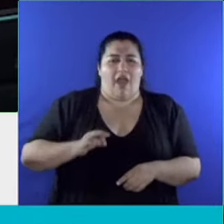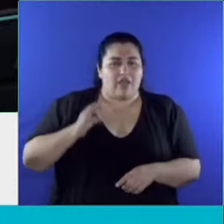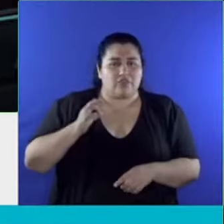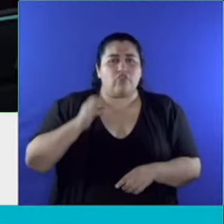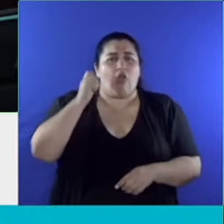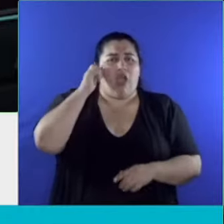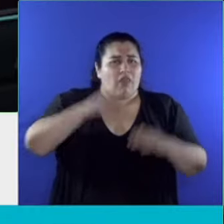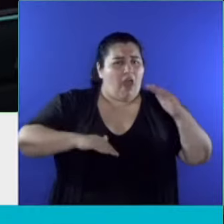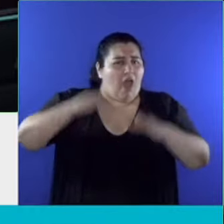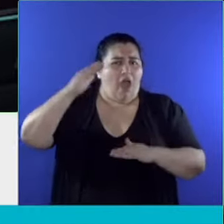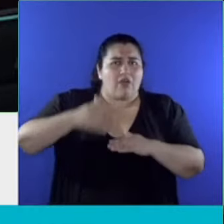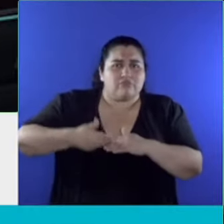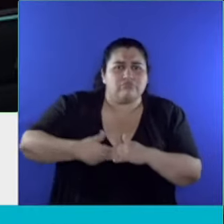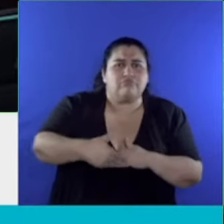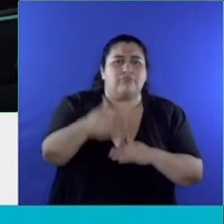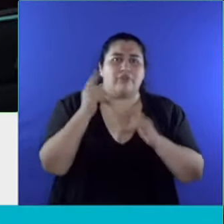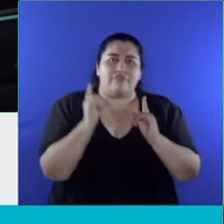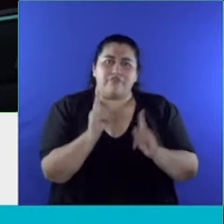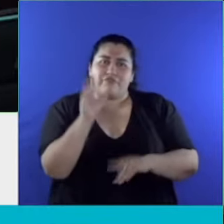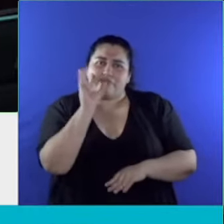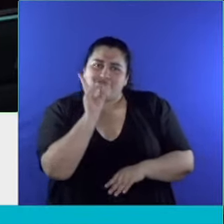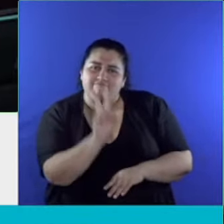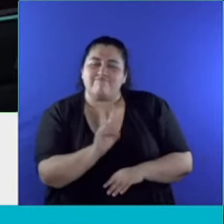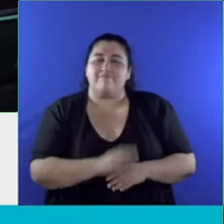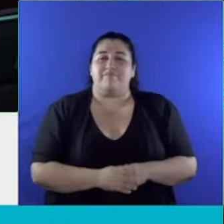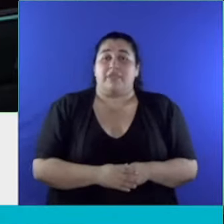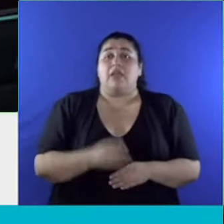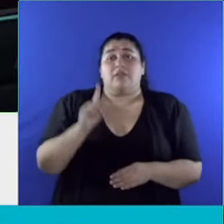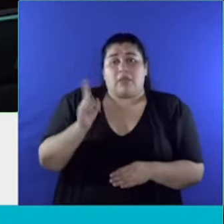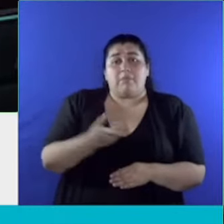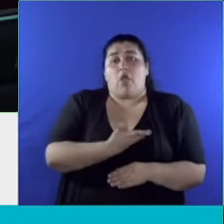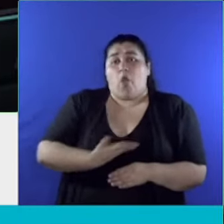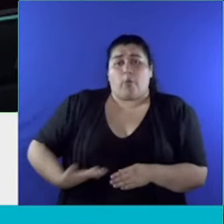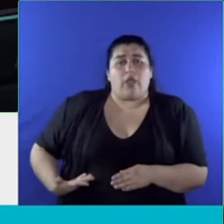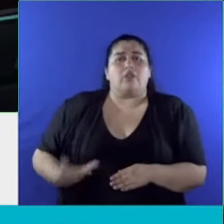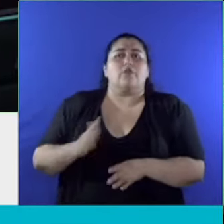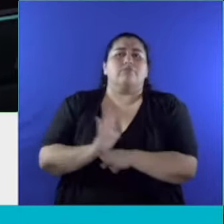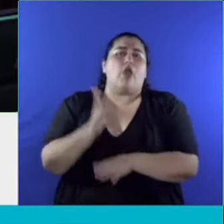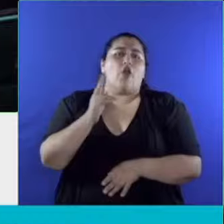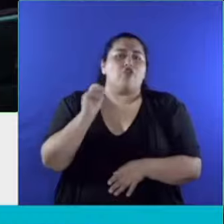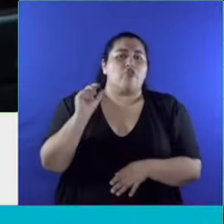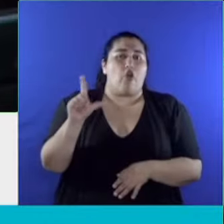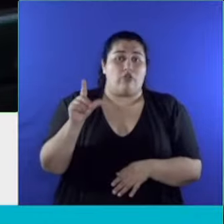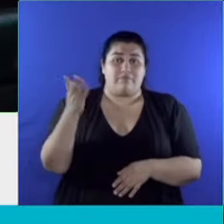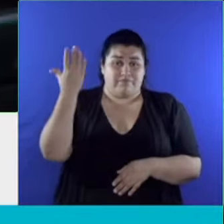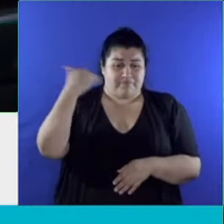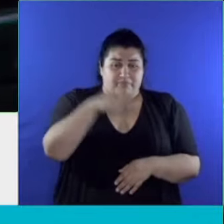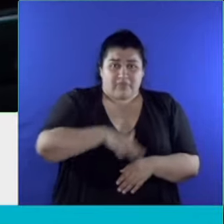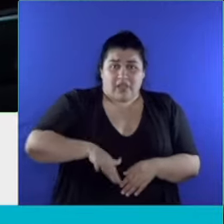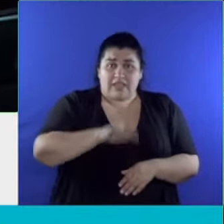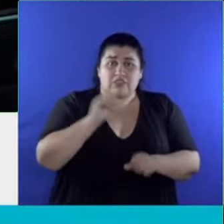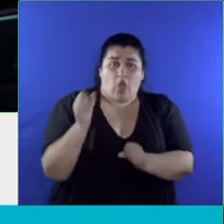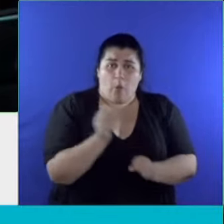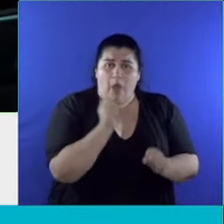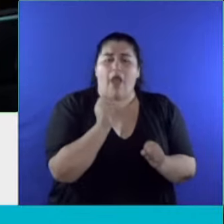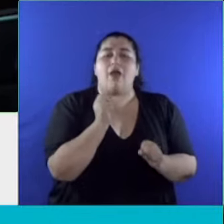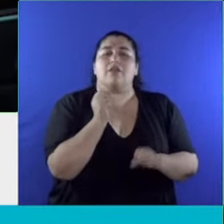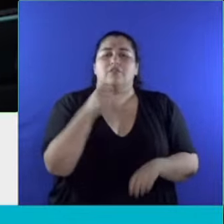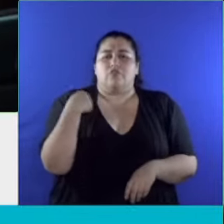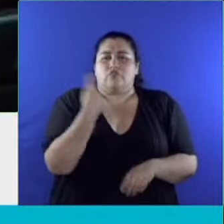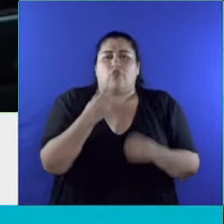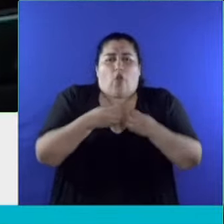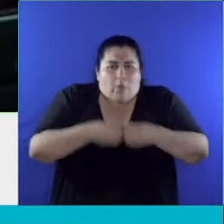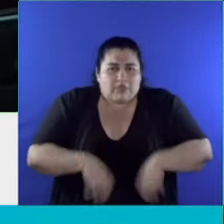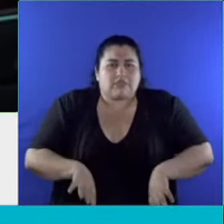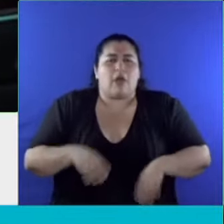generaciones a lo largo del tiempo y remarco el rol del Estado porque en Escobar cuando comenzamos a ver cómo